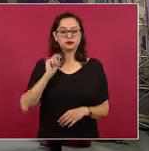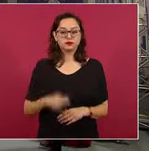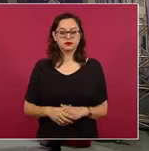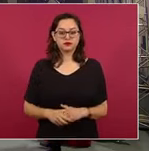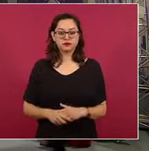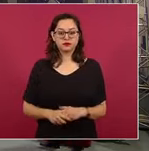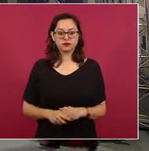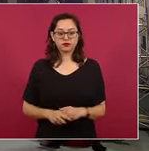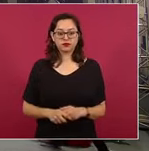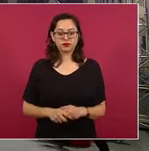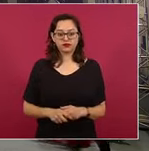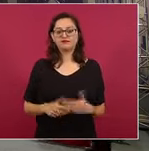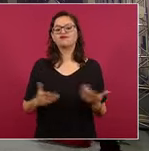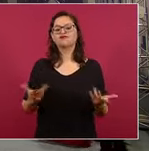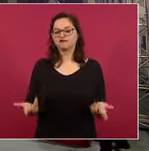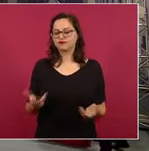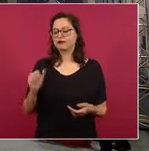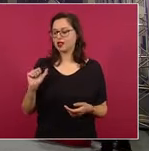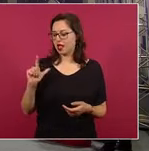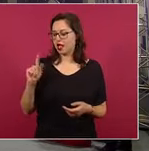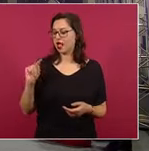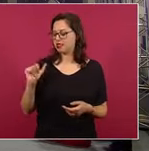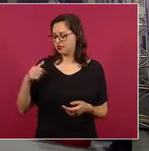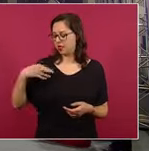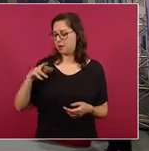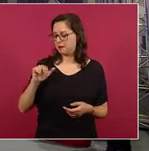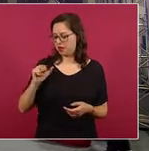Ah, de Altamirano. Bueno,